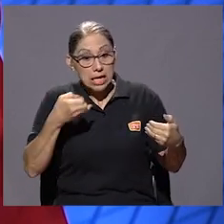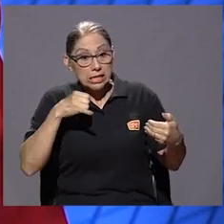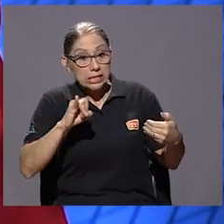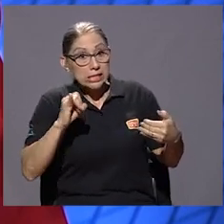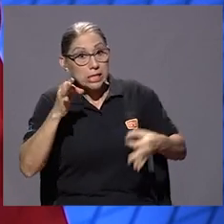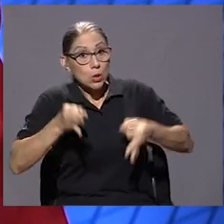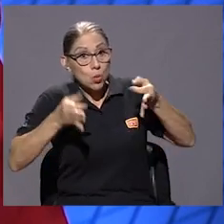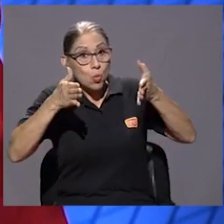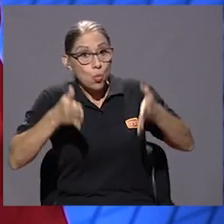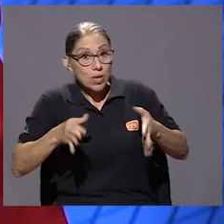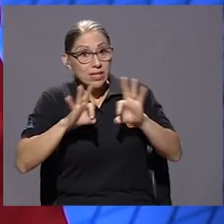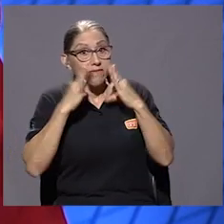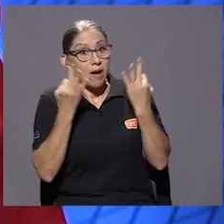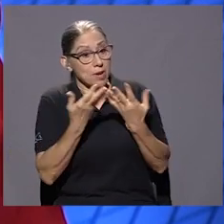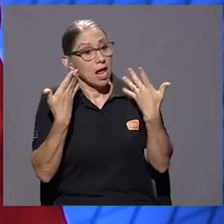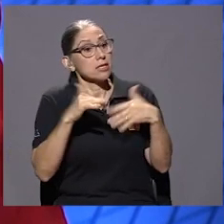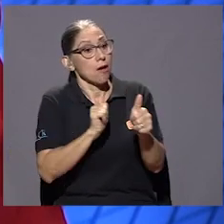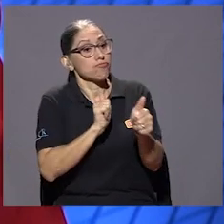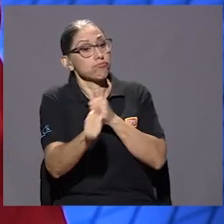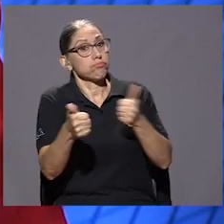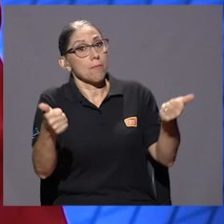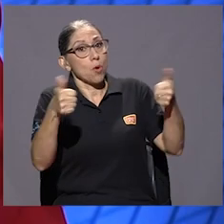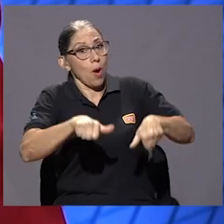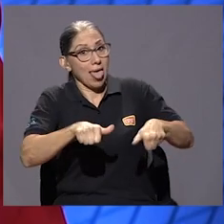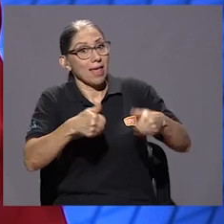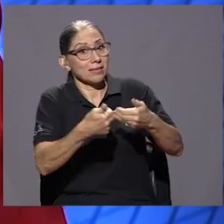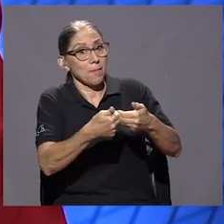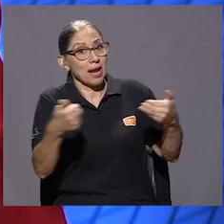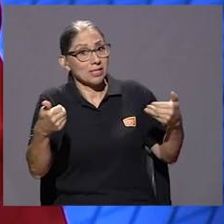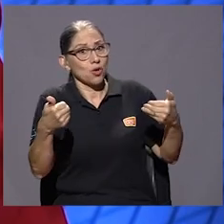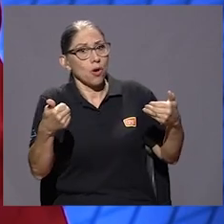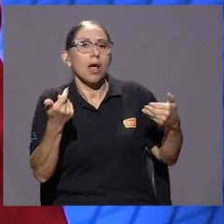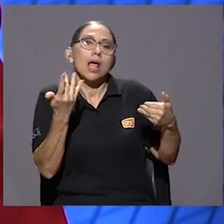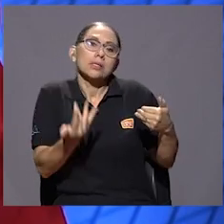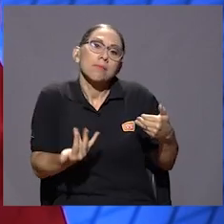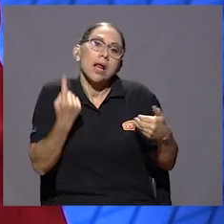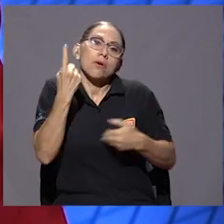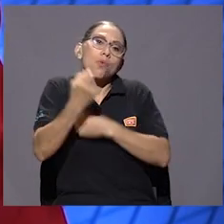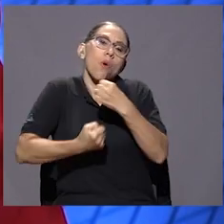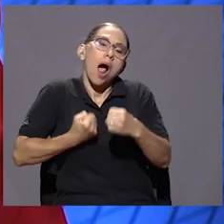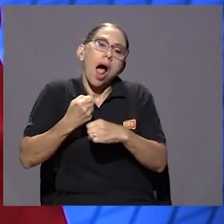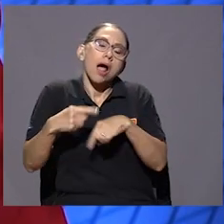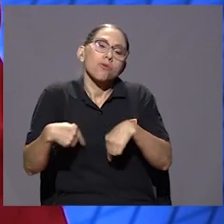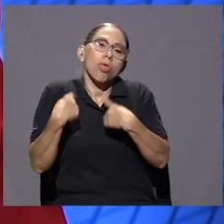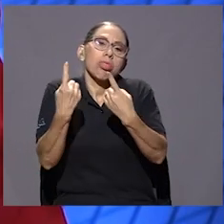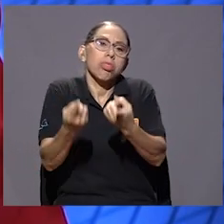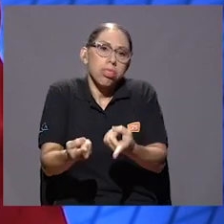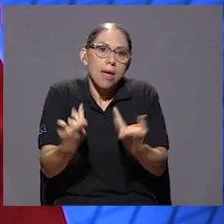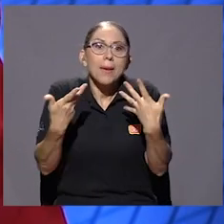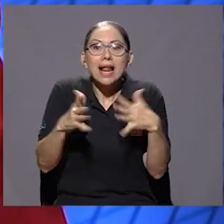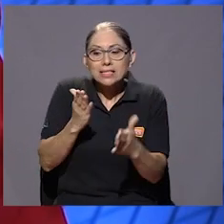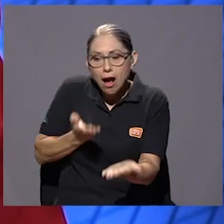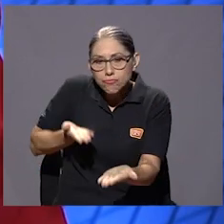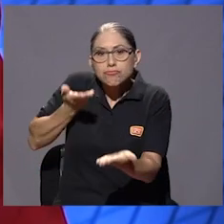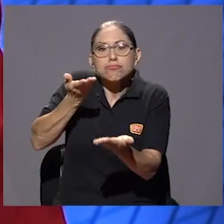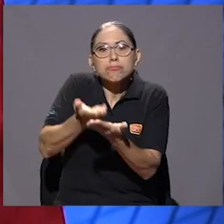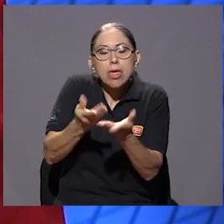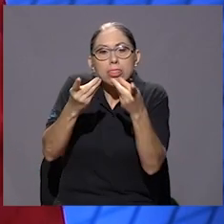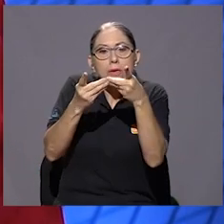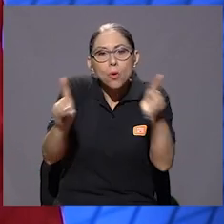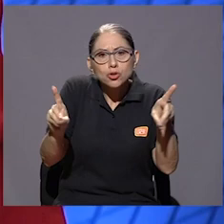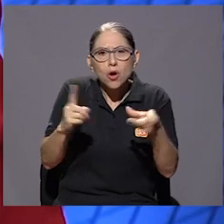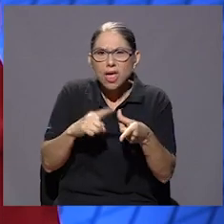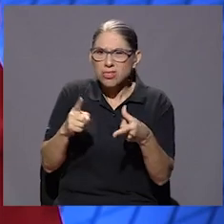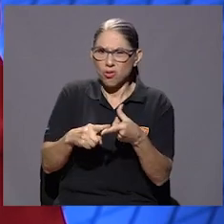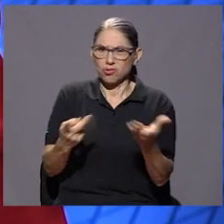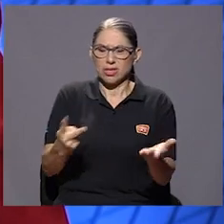por el señor juez de familia, pasaba después posteriormente 1 año para poder presentar el divorcio. Entonces se vulnera